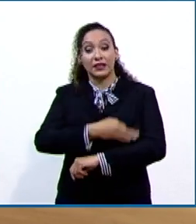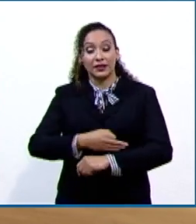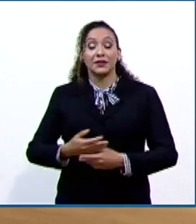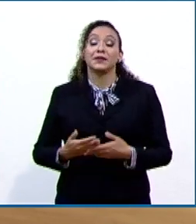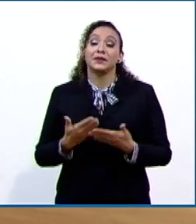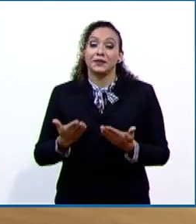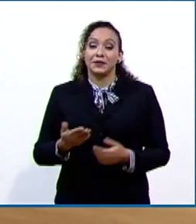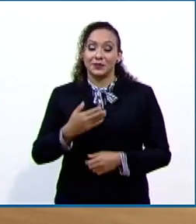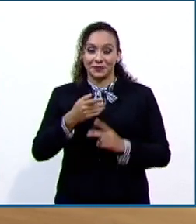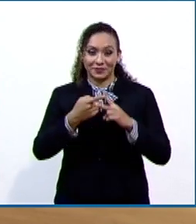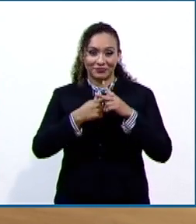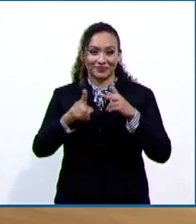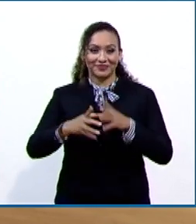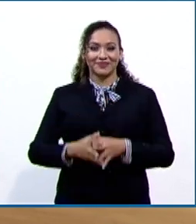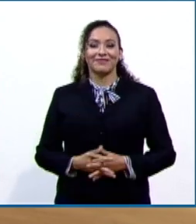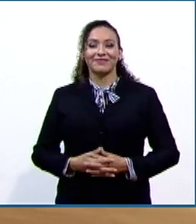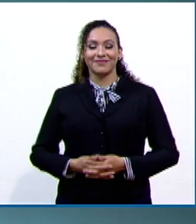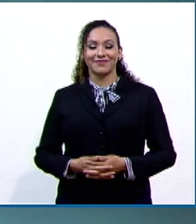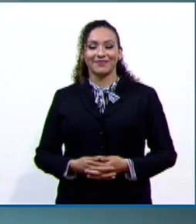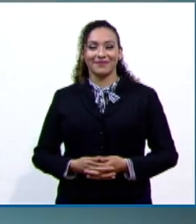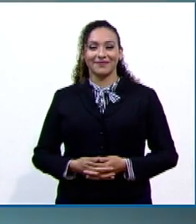mexicana. Comenzamos.